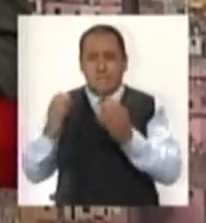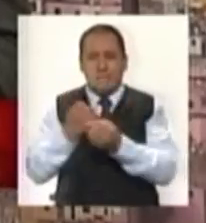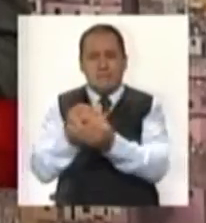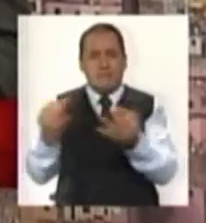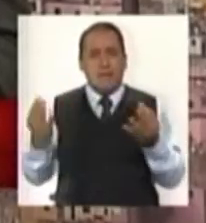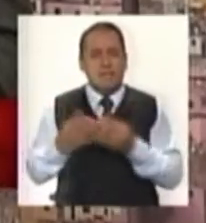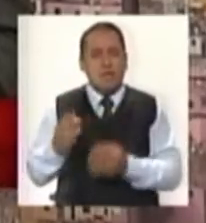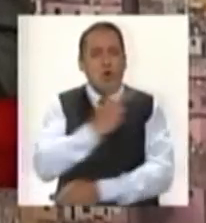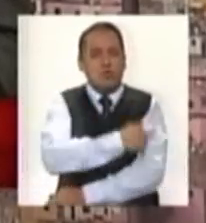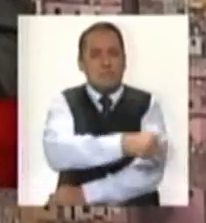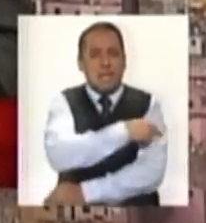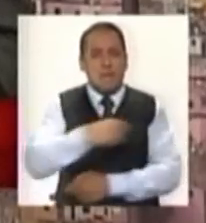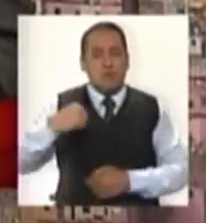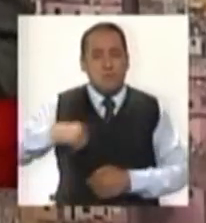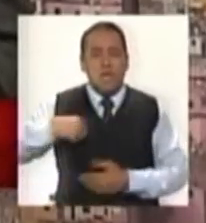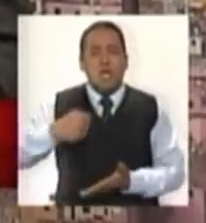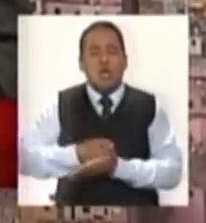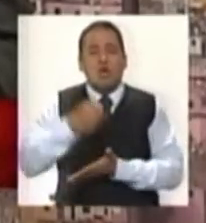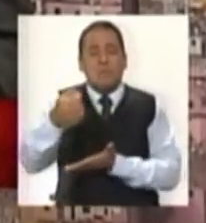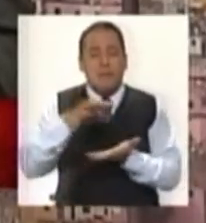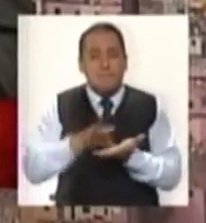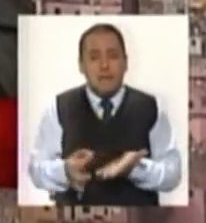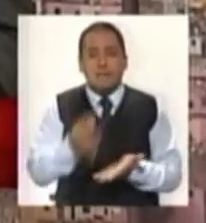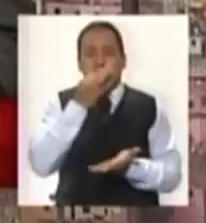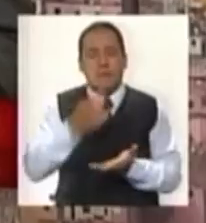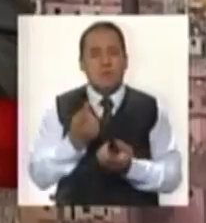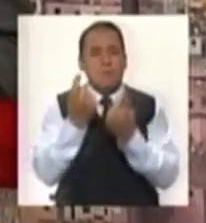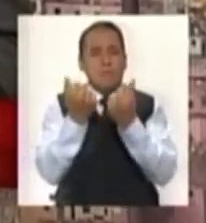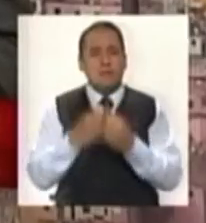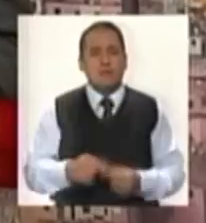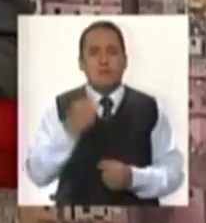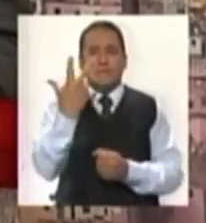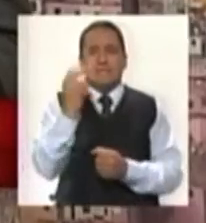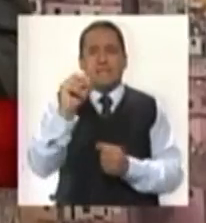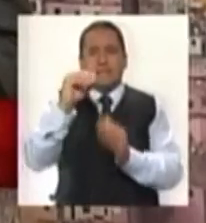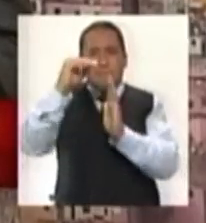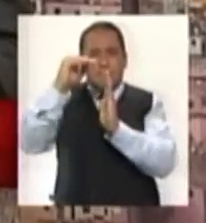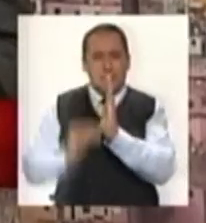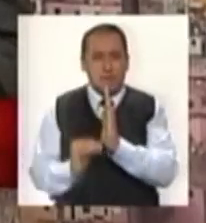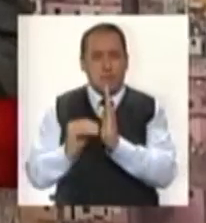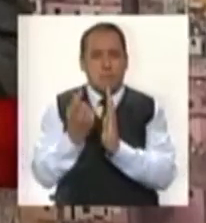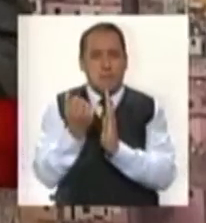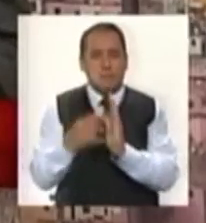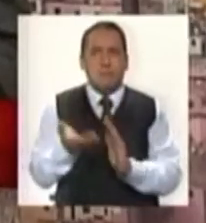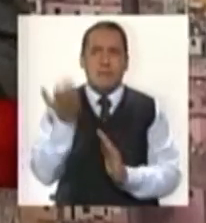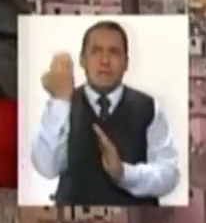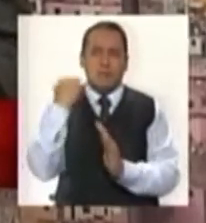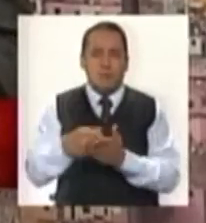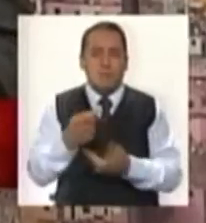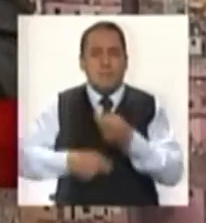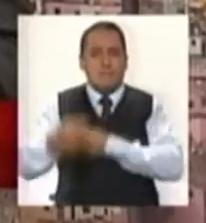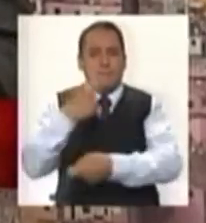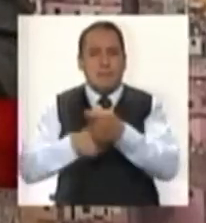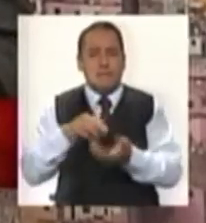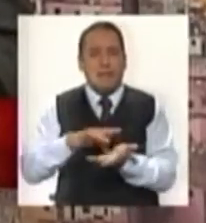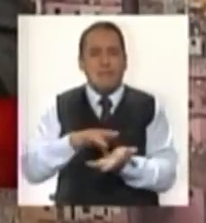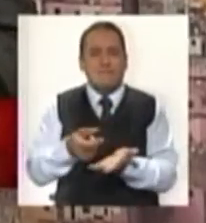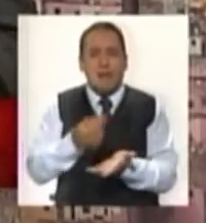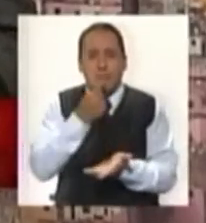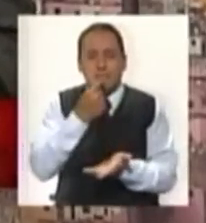la municipalidad y comprar medicamentos genéricos a un precio 30 veces menor que los medicamentos de marca en las farmacias. Susana